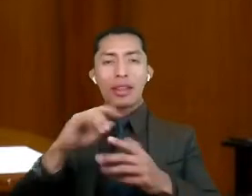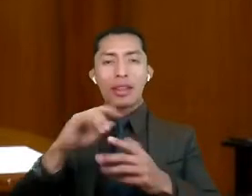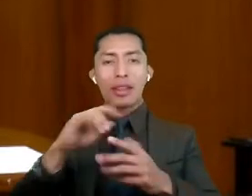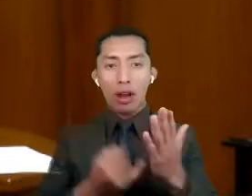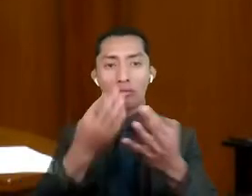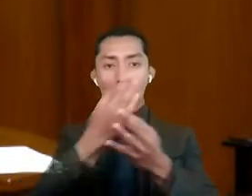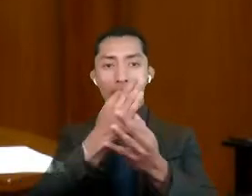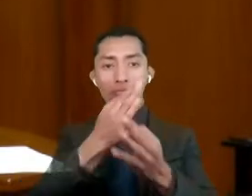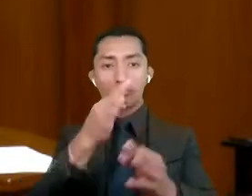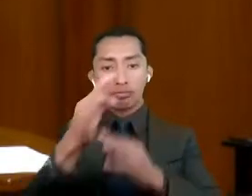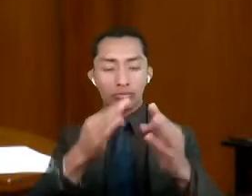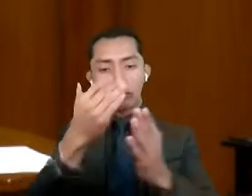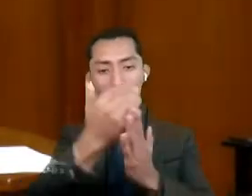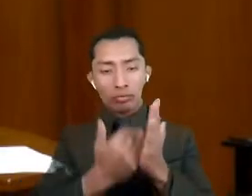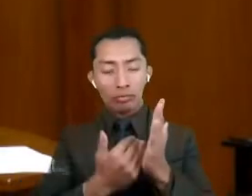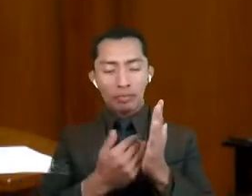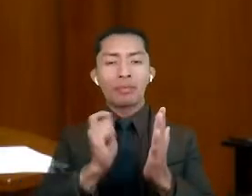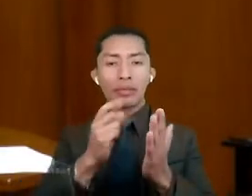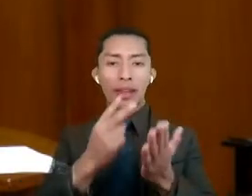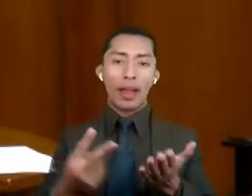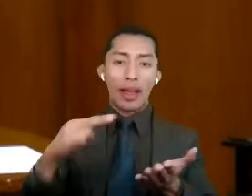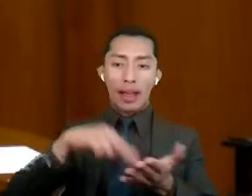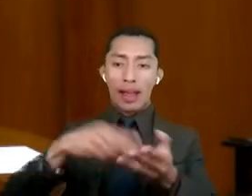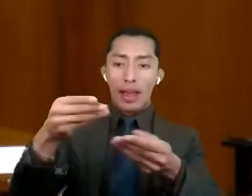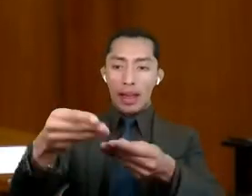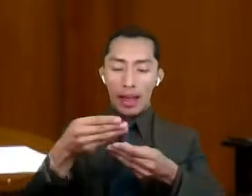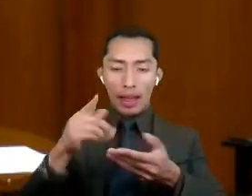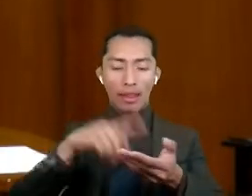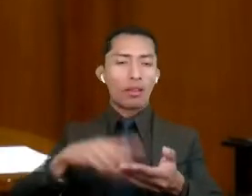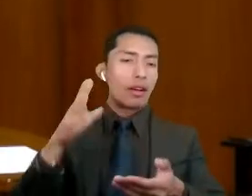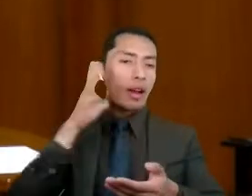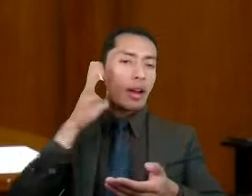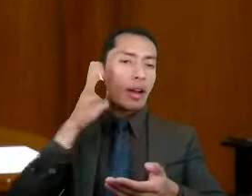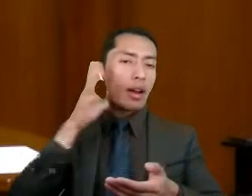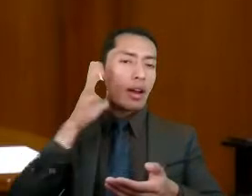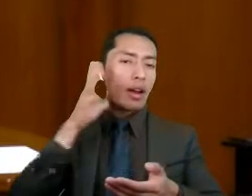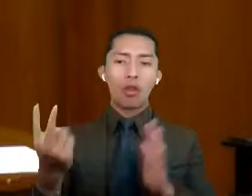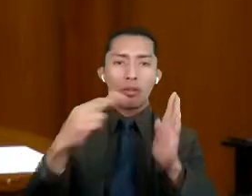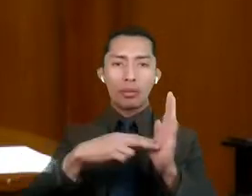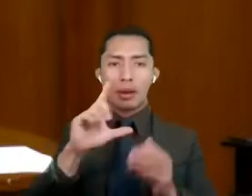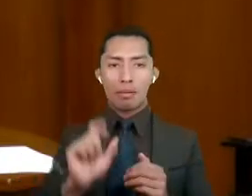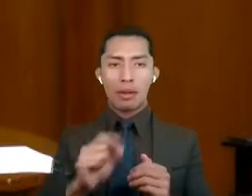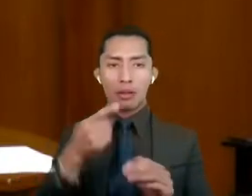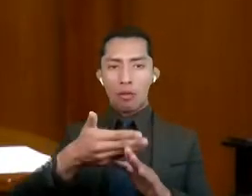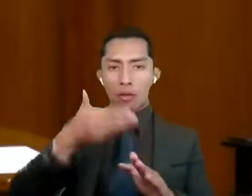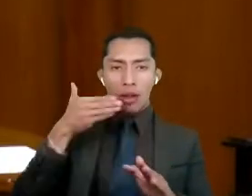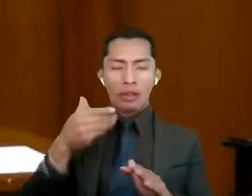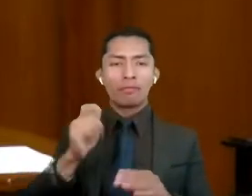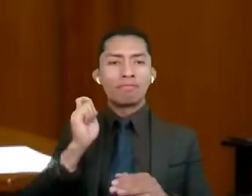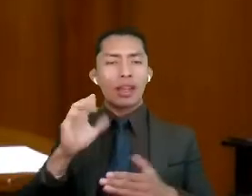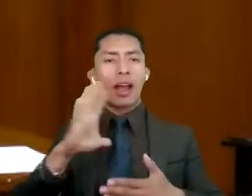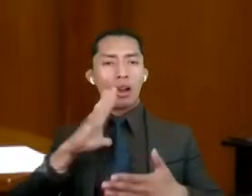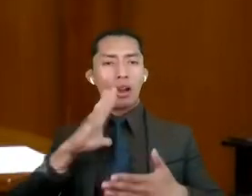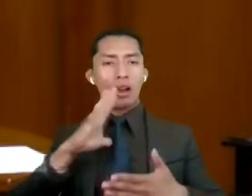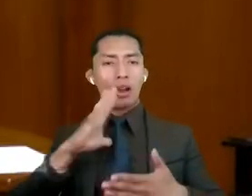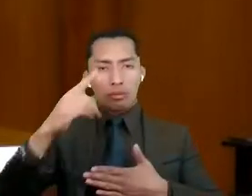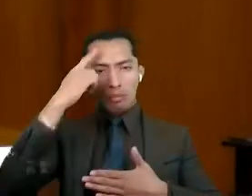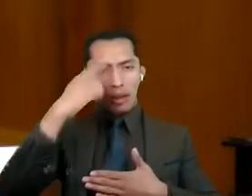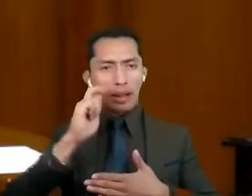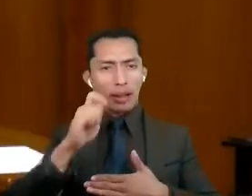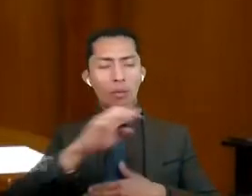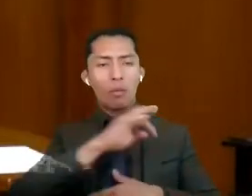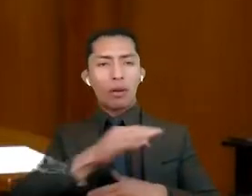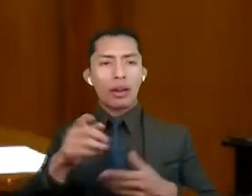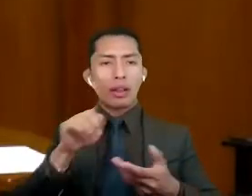gobernador del Estado de México rindió a esta legislatura en el año 2021, se realizó el compromiso de generar condiciones para lograr